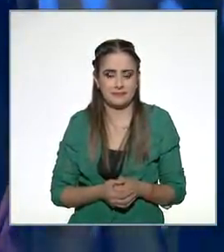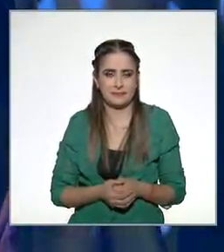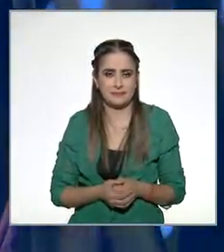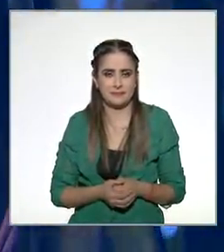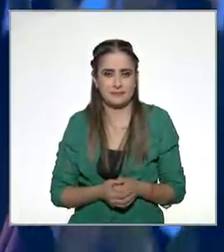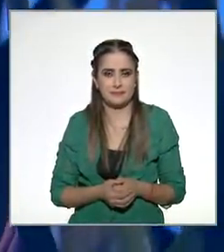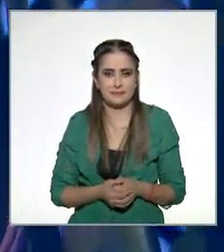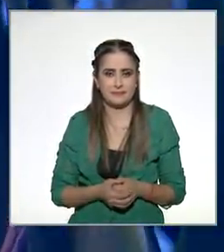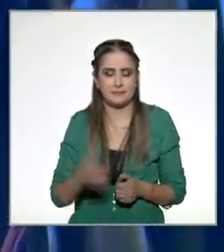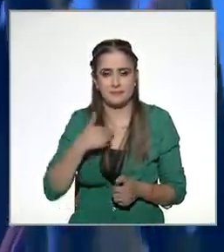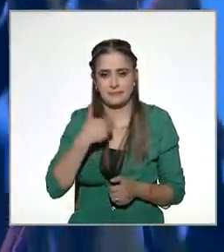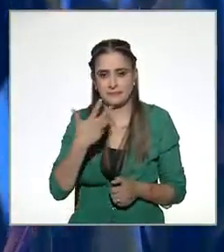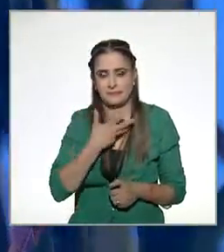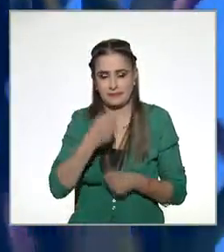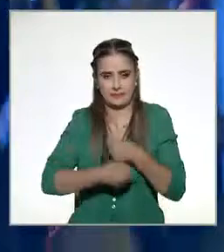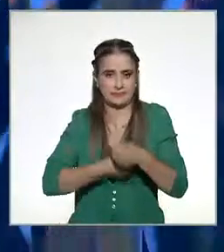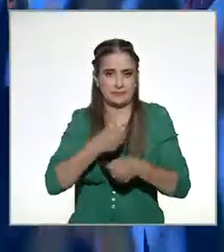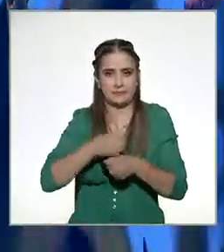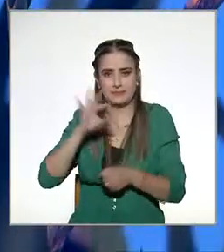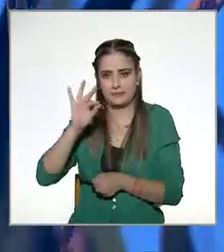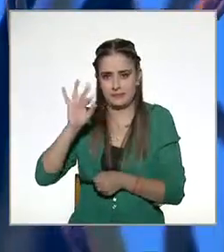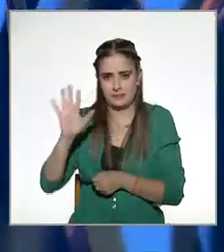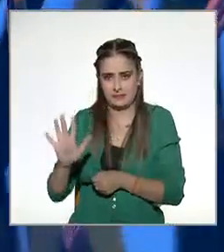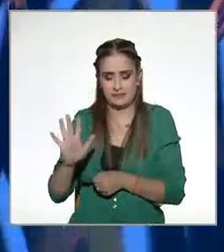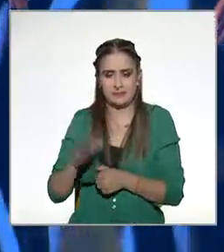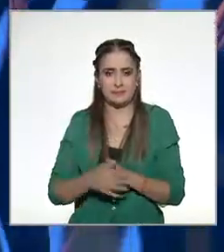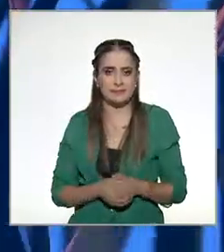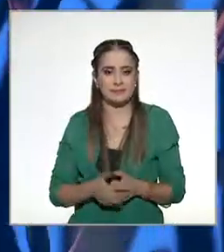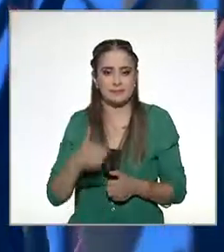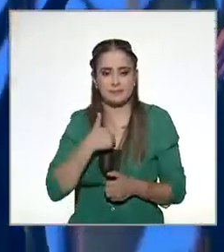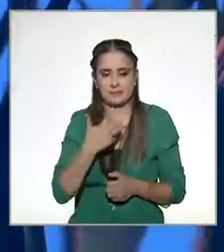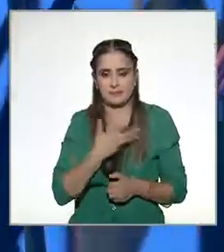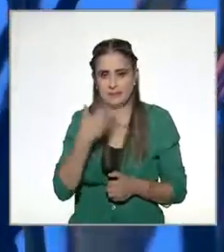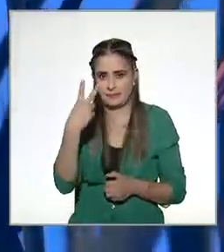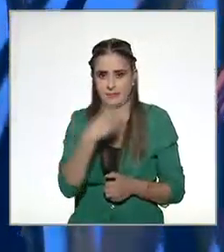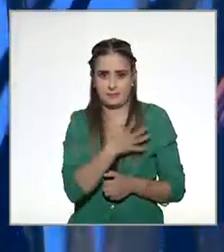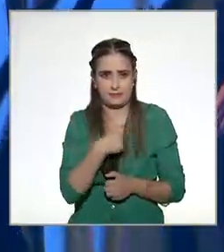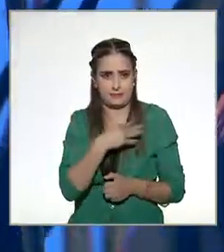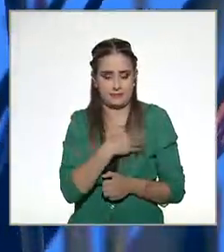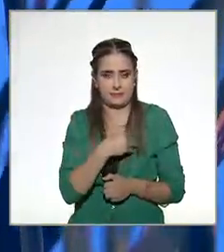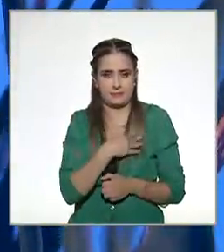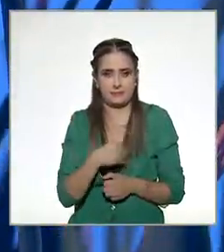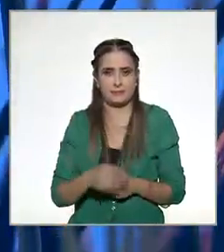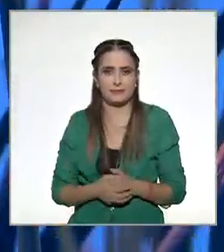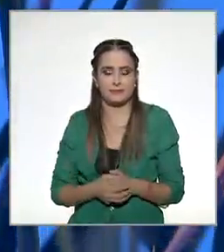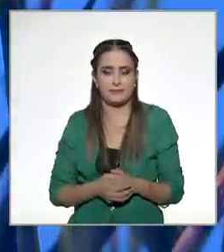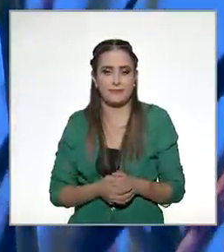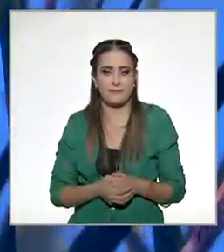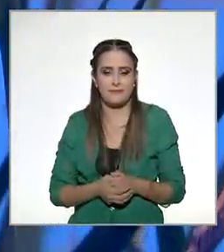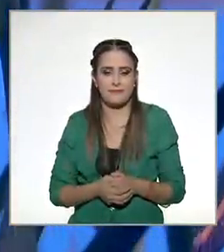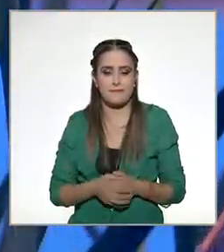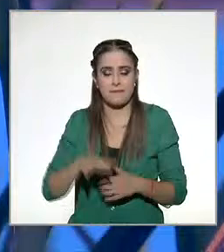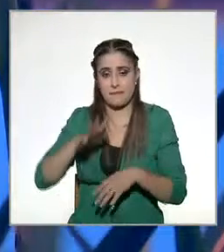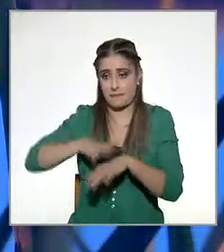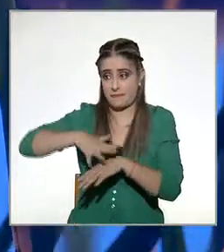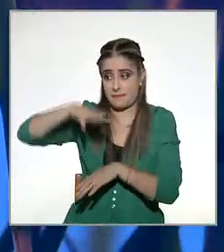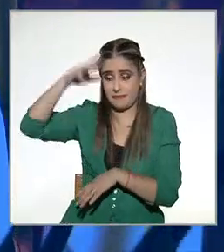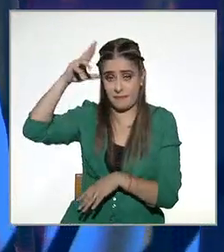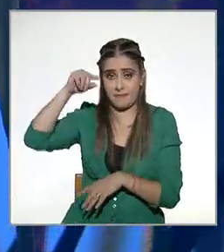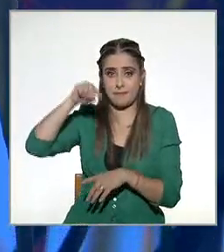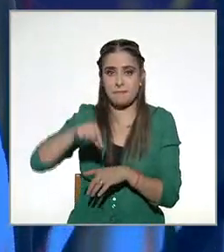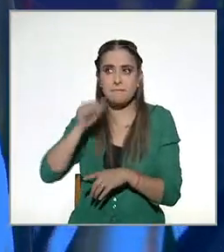Tengo 45 años, tengo dos hijos, el mayor de ellos es